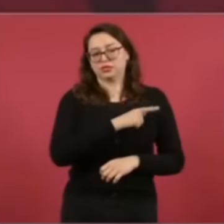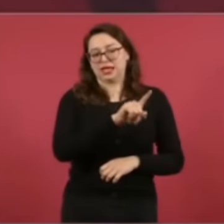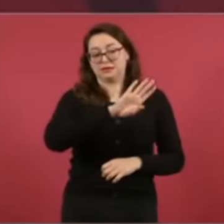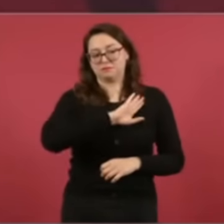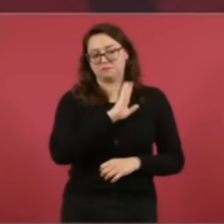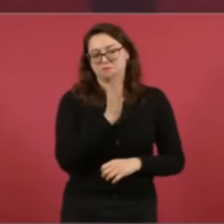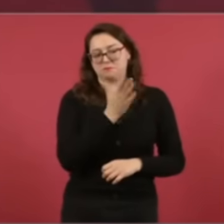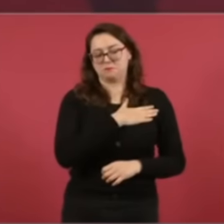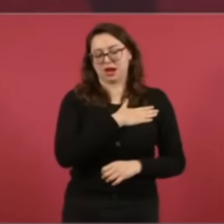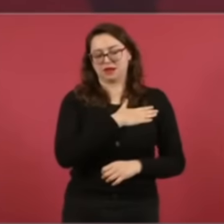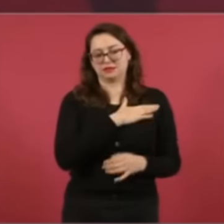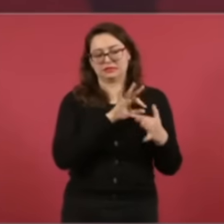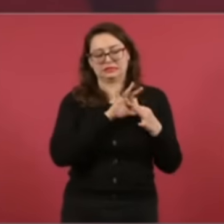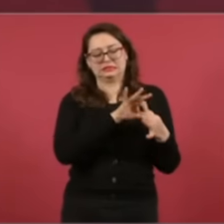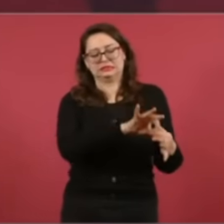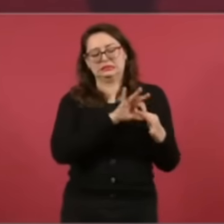era,